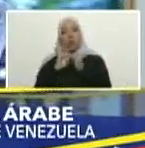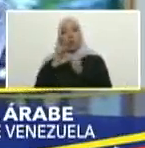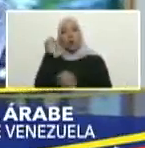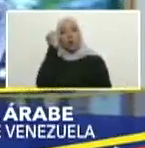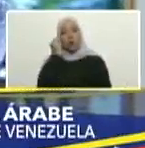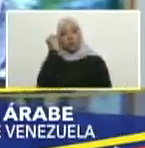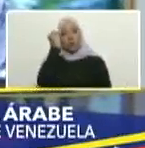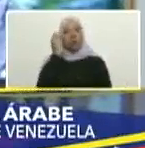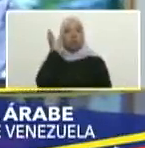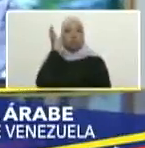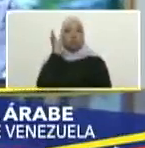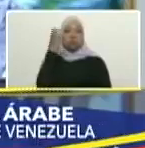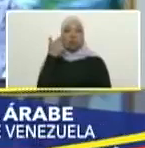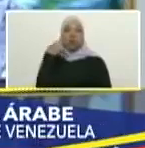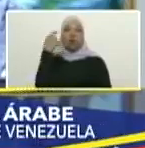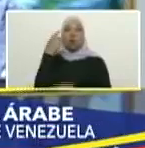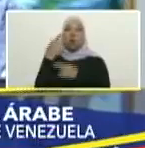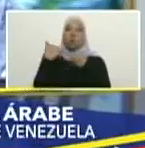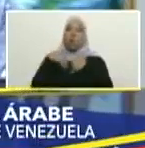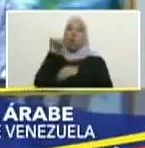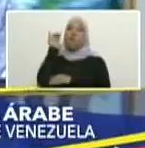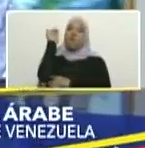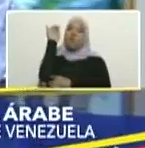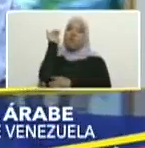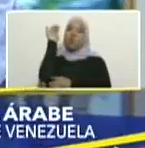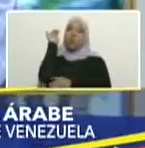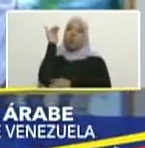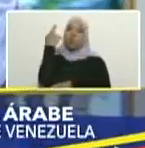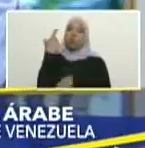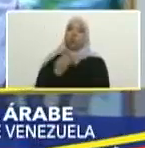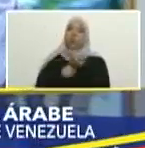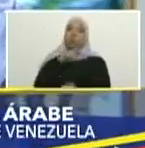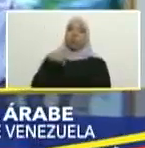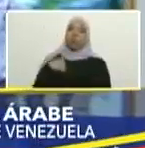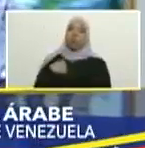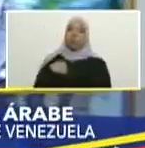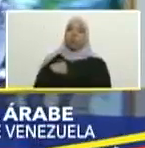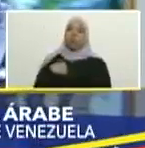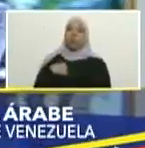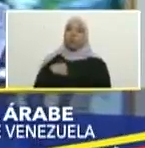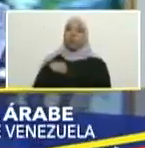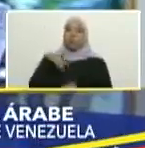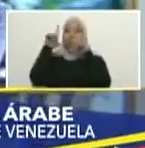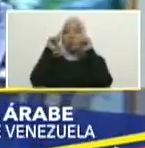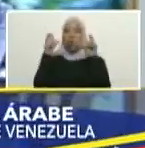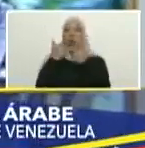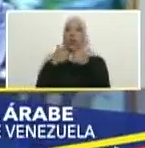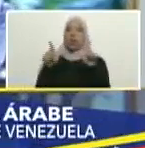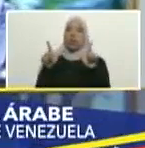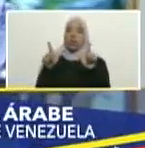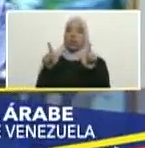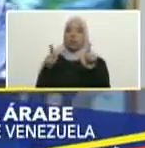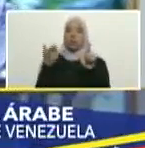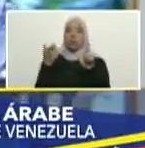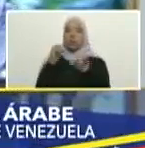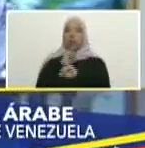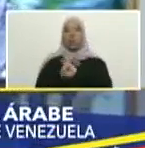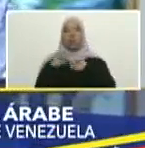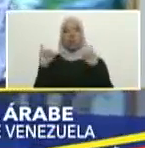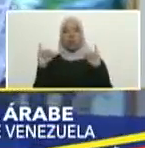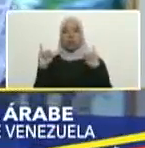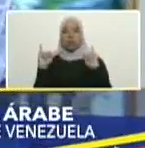consciente, que proyecta su futuro en la inspiración del prócer de la libertad y la